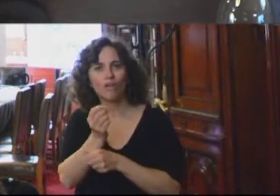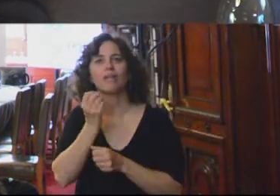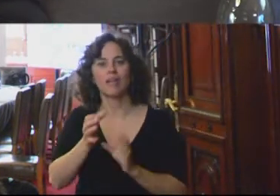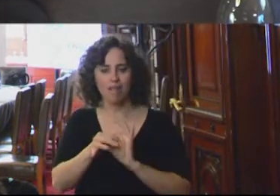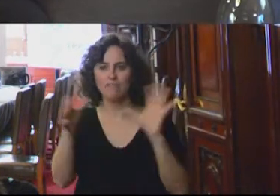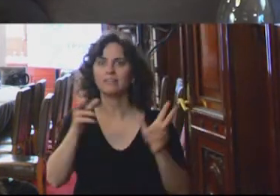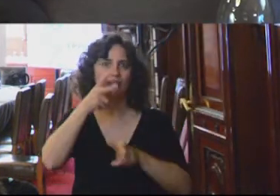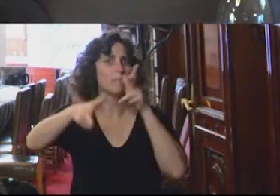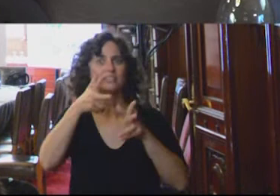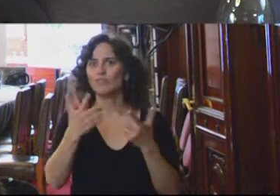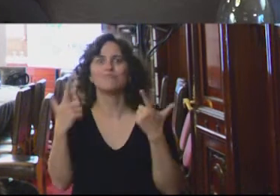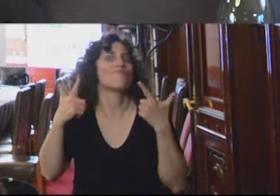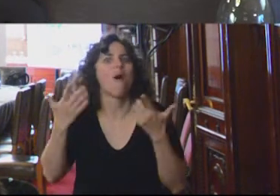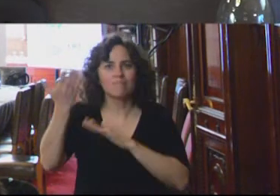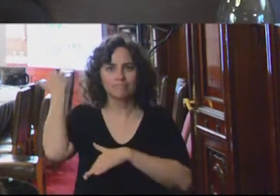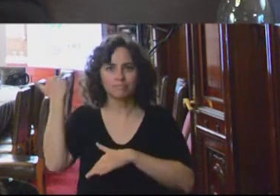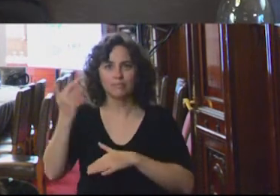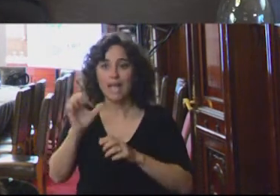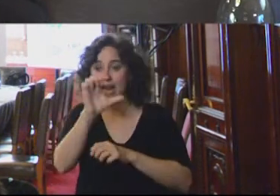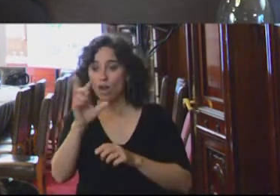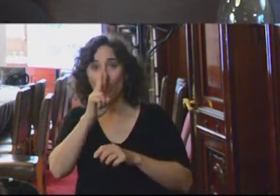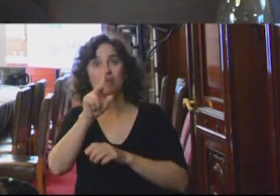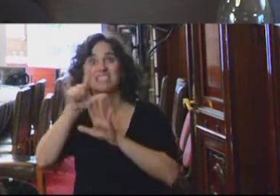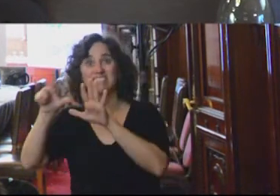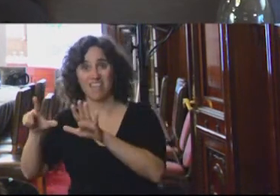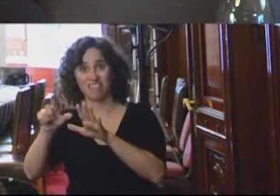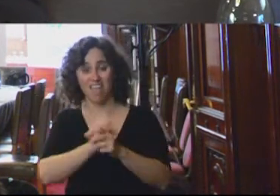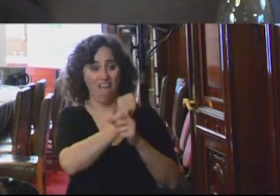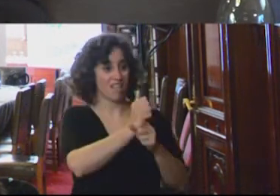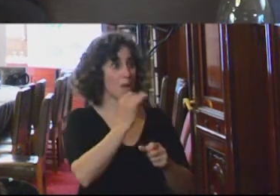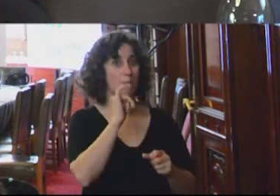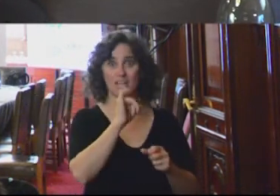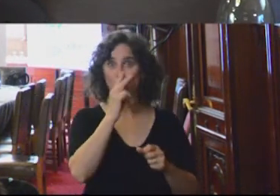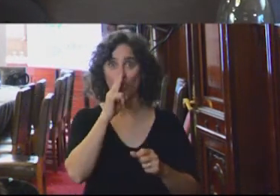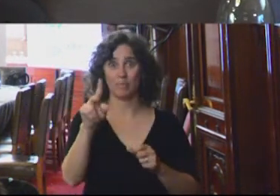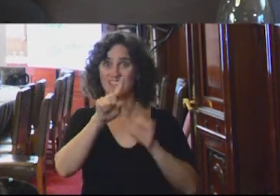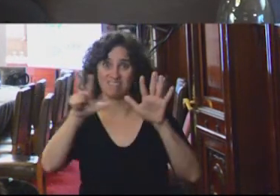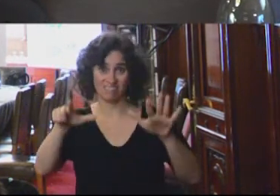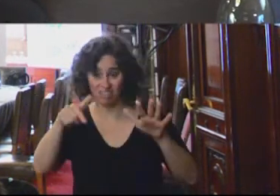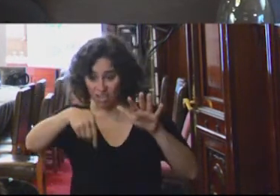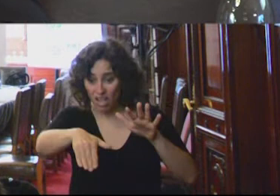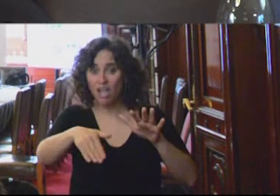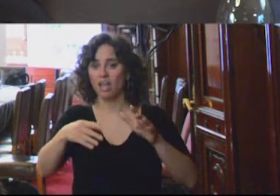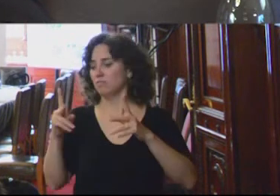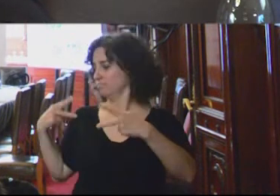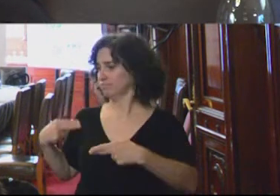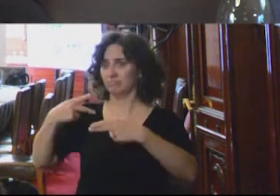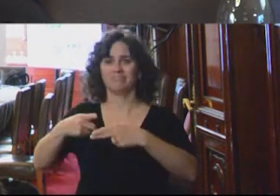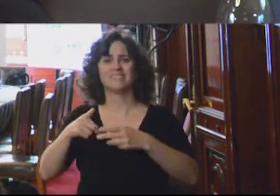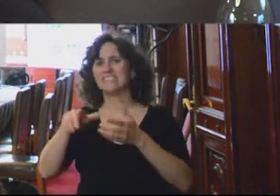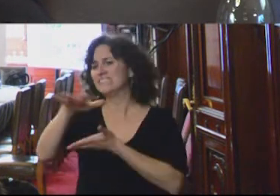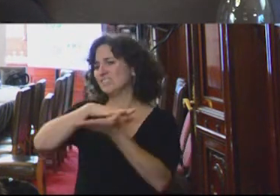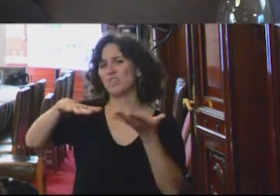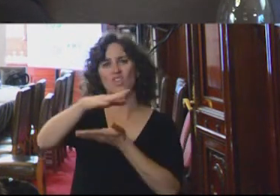libertad de expresión. Entre enero del 2007 y mayo del 2017, las condiciones críticas y el clima negativo